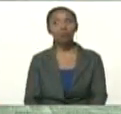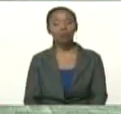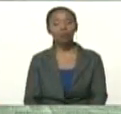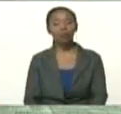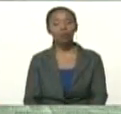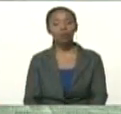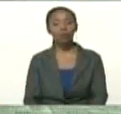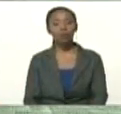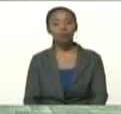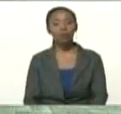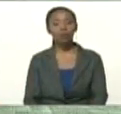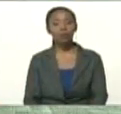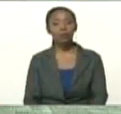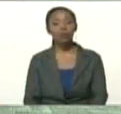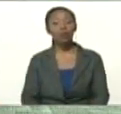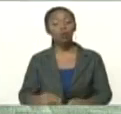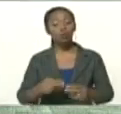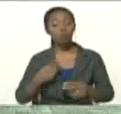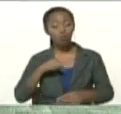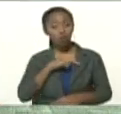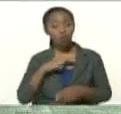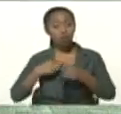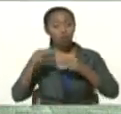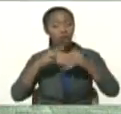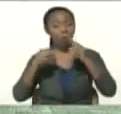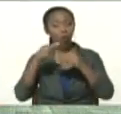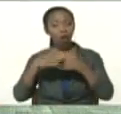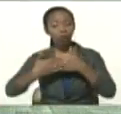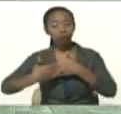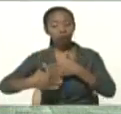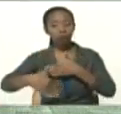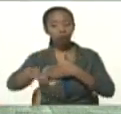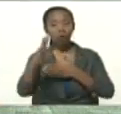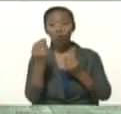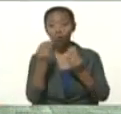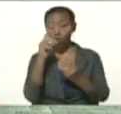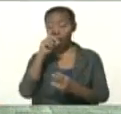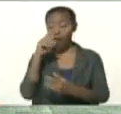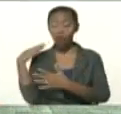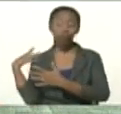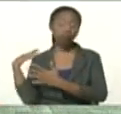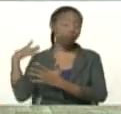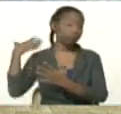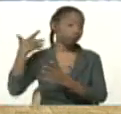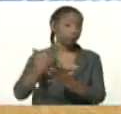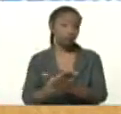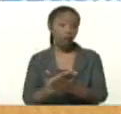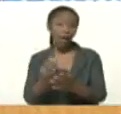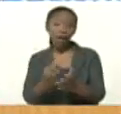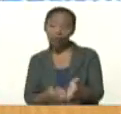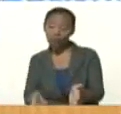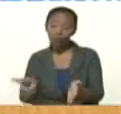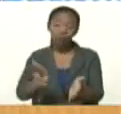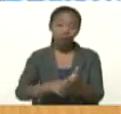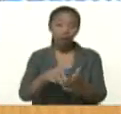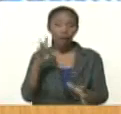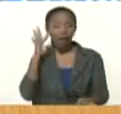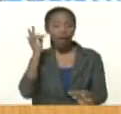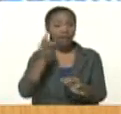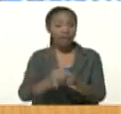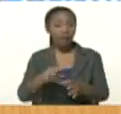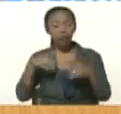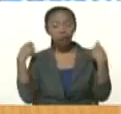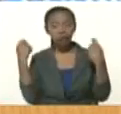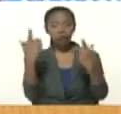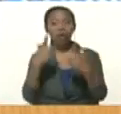de lo que hemos construido a lo largo de muchos años. Es la renovación permanente de la fe popular, de la